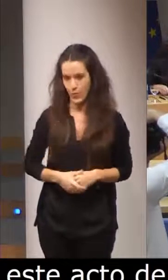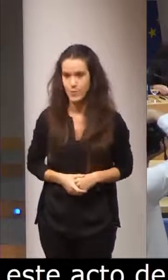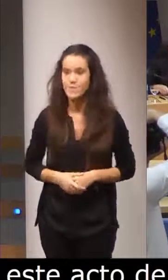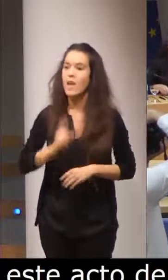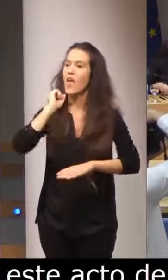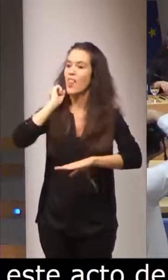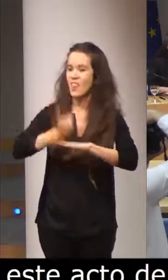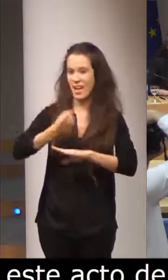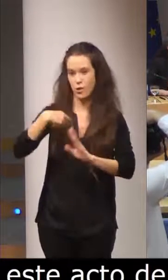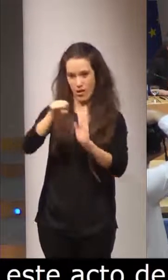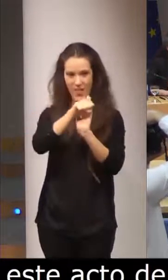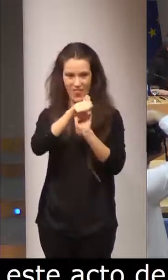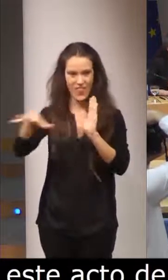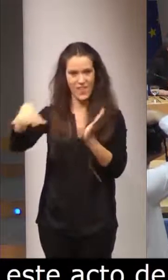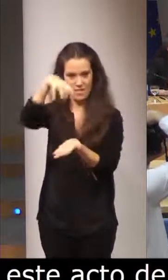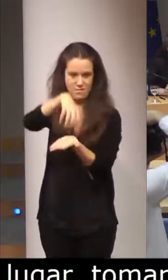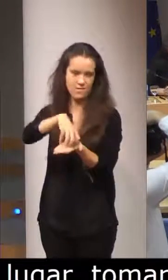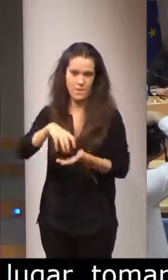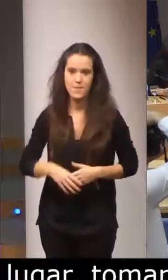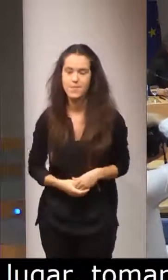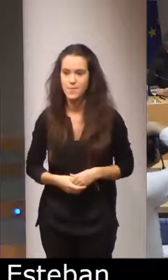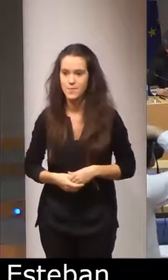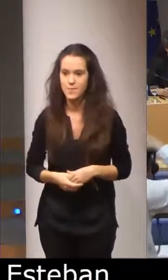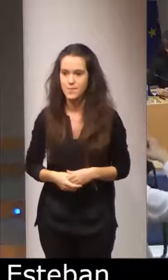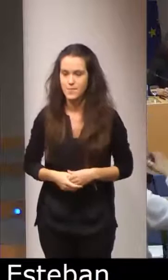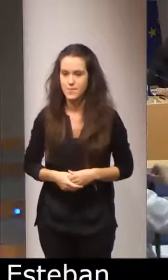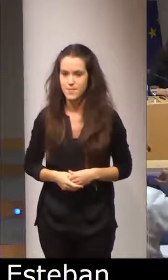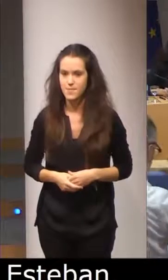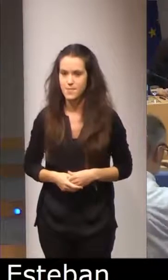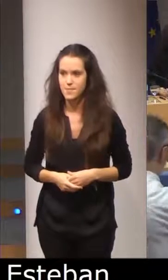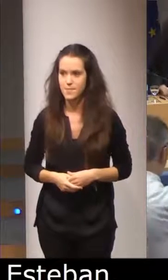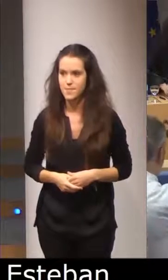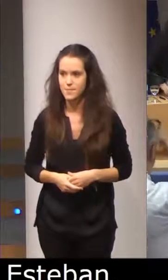directora del Centro de Normalización Lingüística de la Lengua de Signos Española.